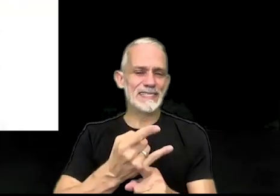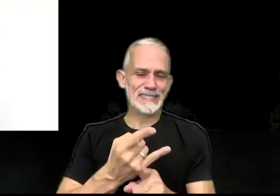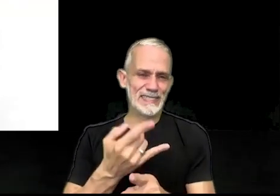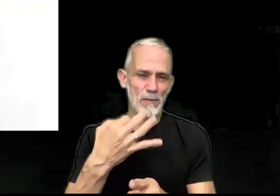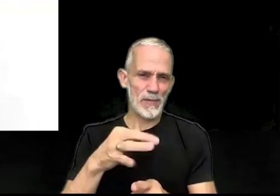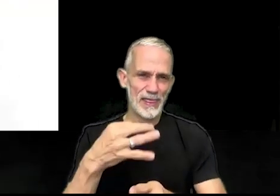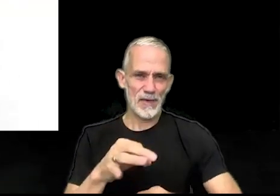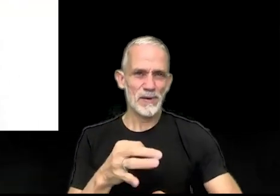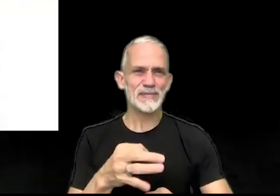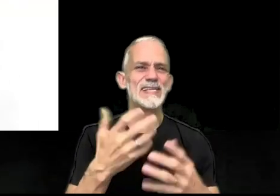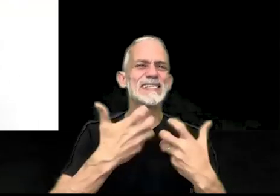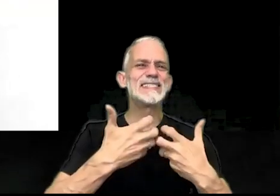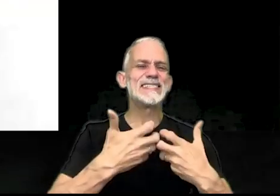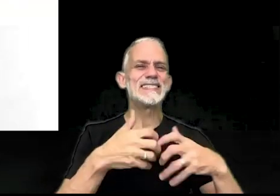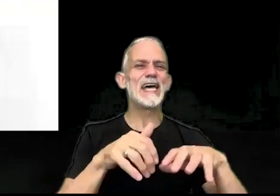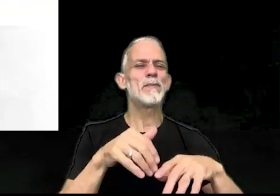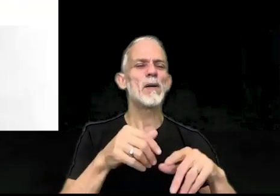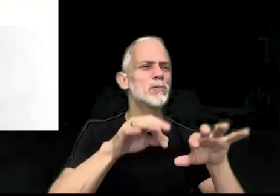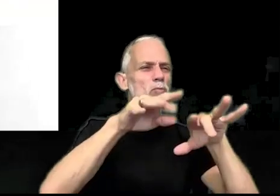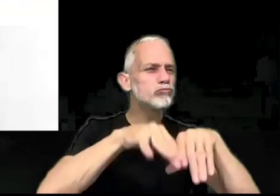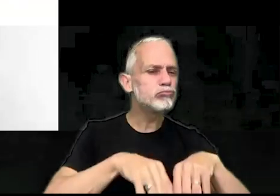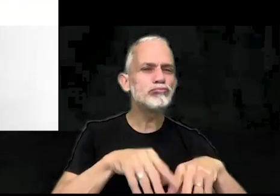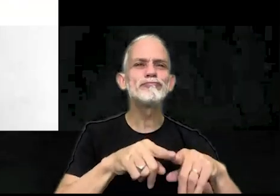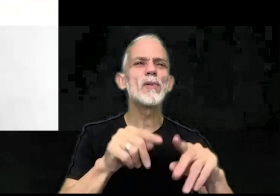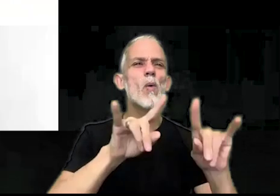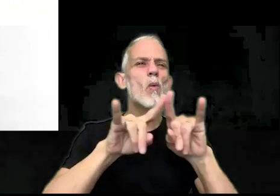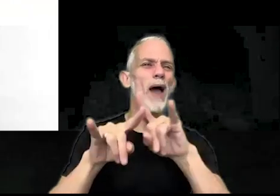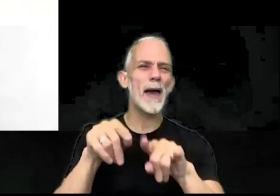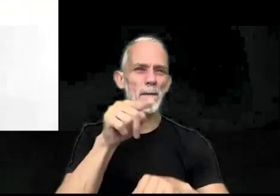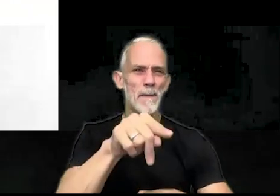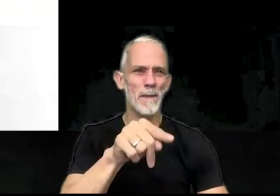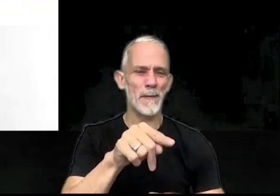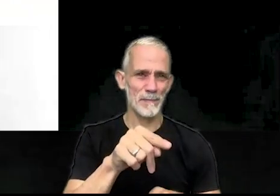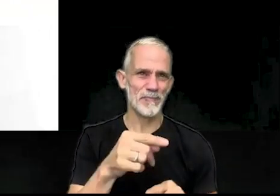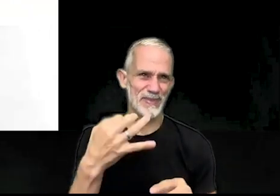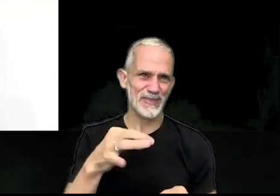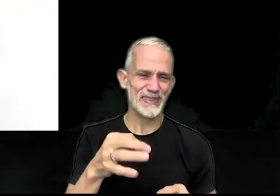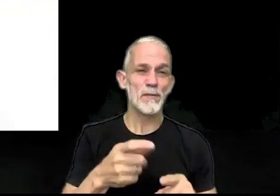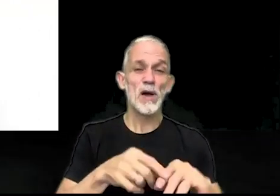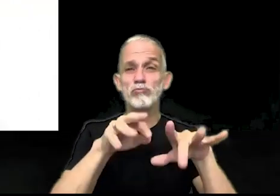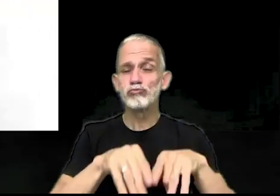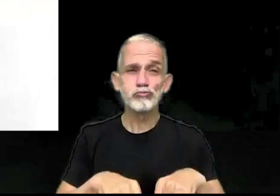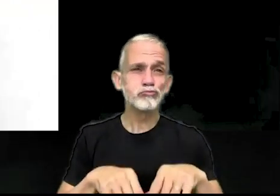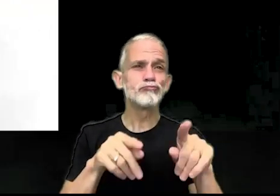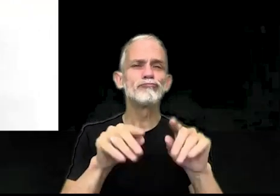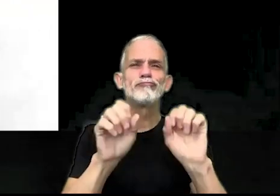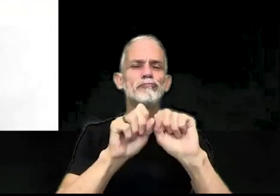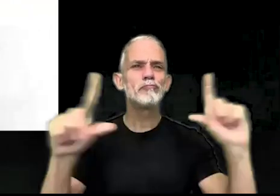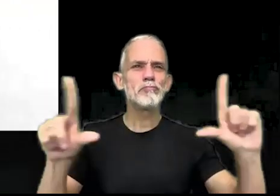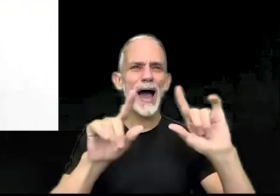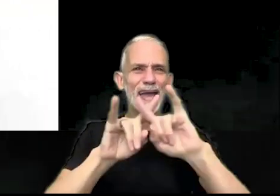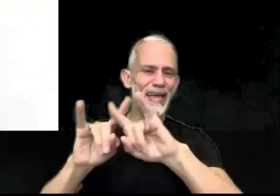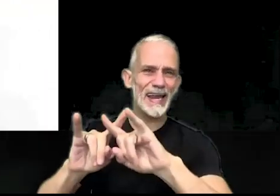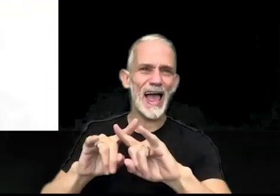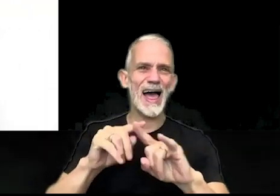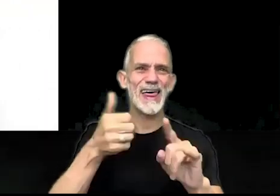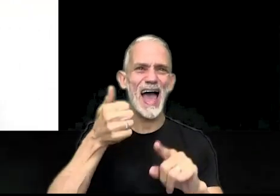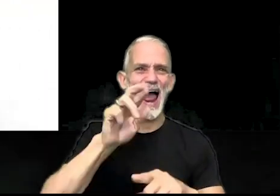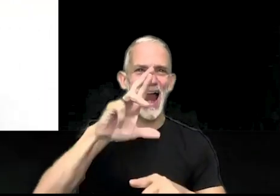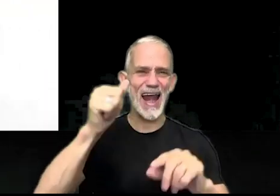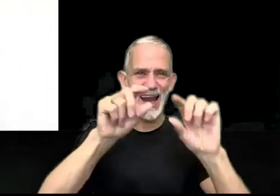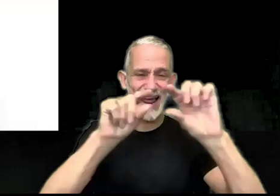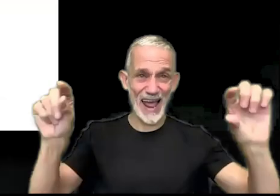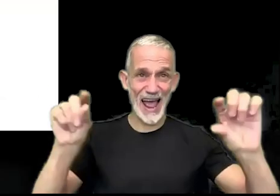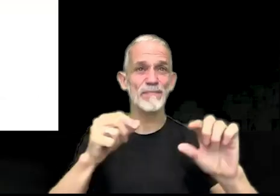siempre seguimos el sistema de presentación web, es decir, que tengo que ingresar a la página del